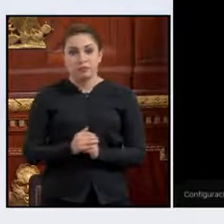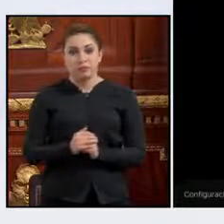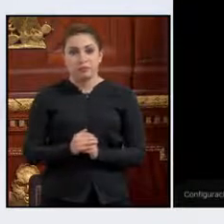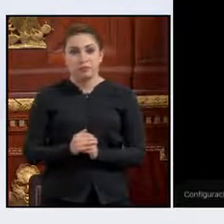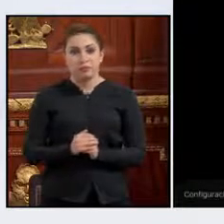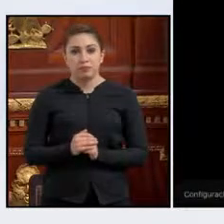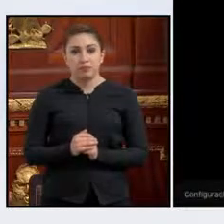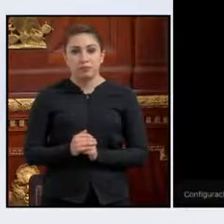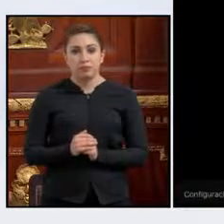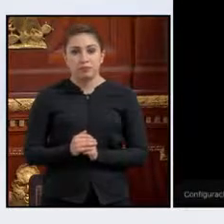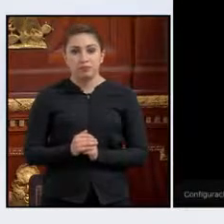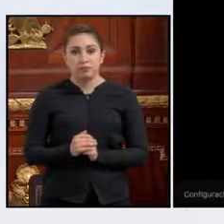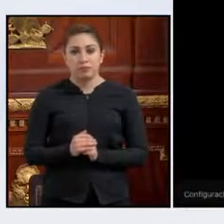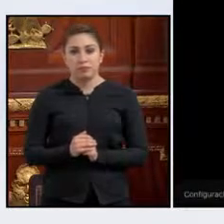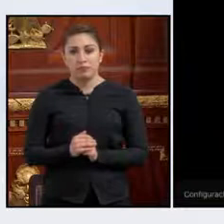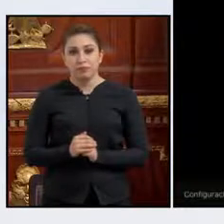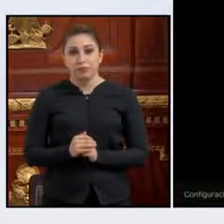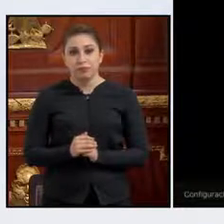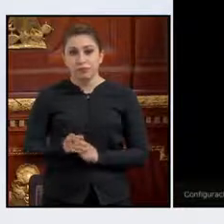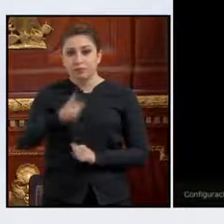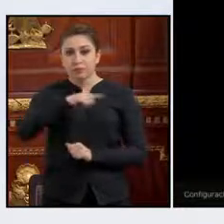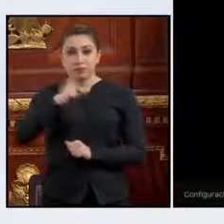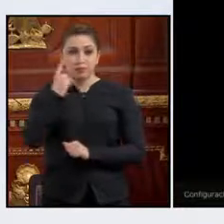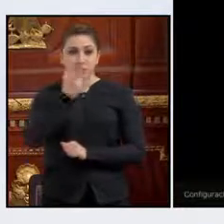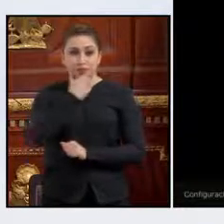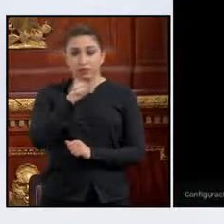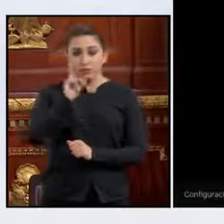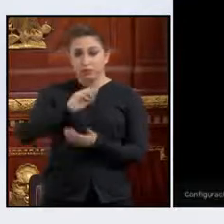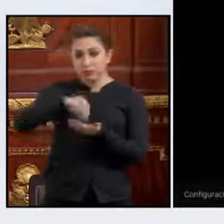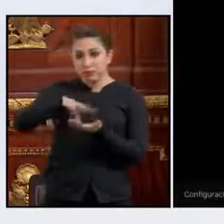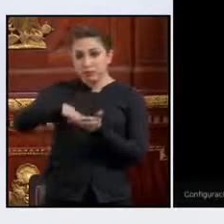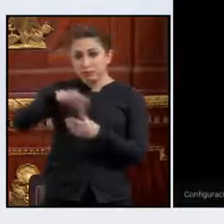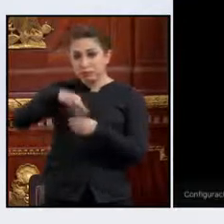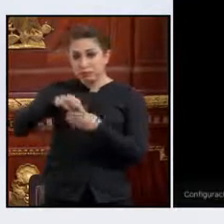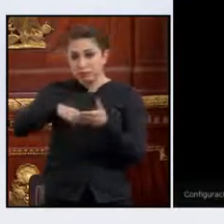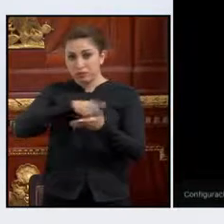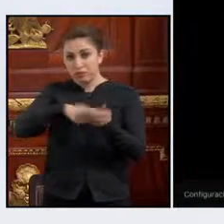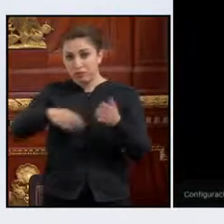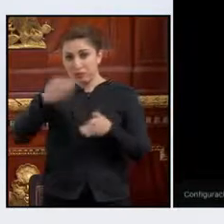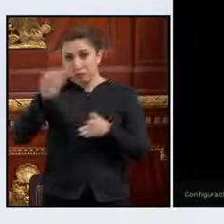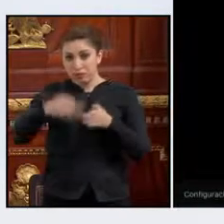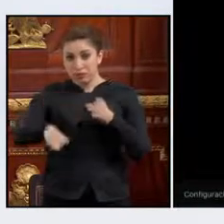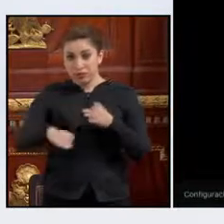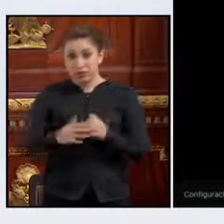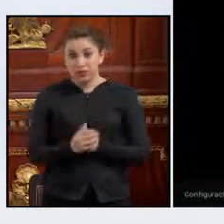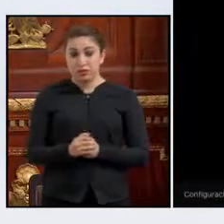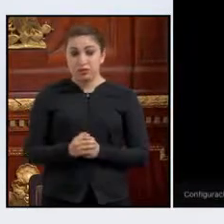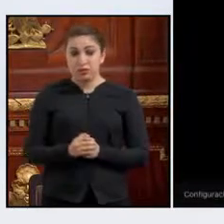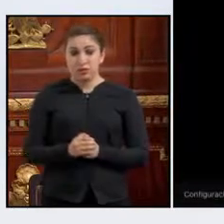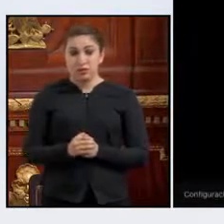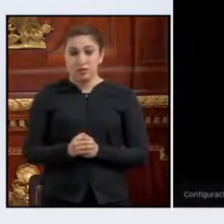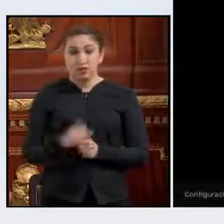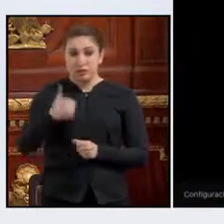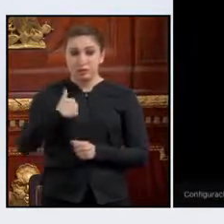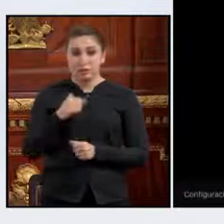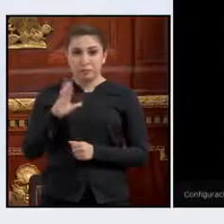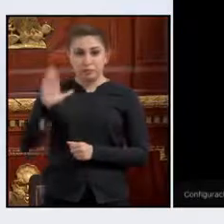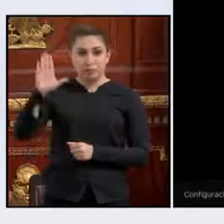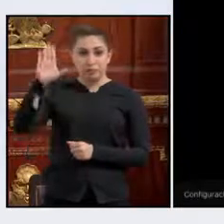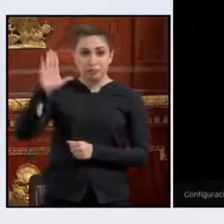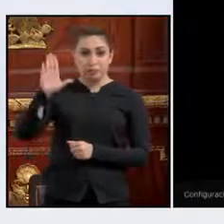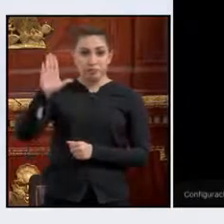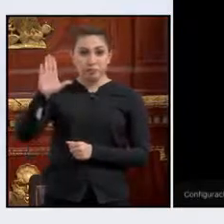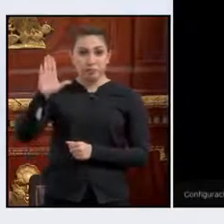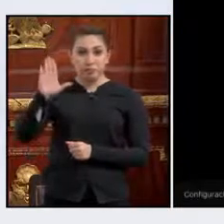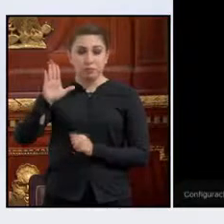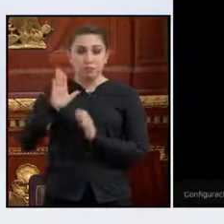Zúñiga. ¿Falta alguna diputado o diputado de emitir su voto? Sí, diputada. Don Ají, si es